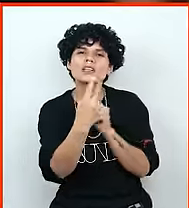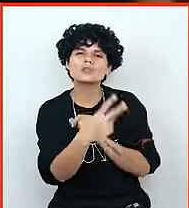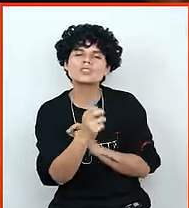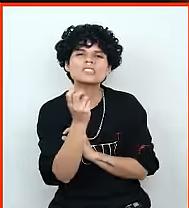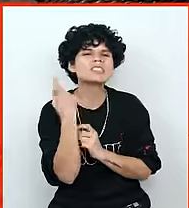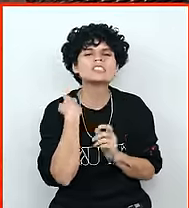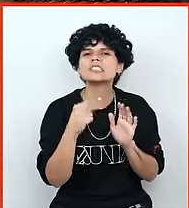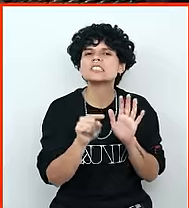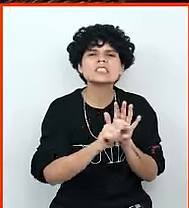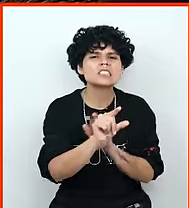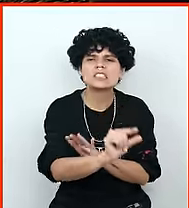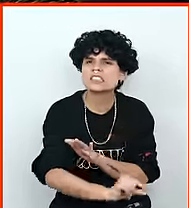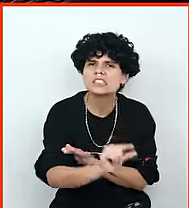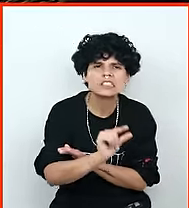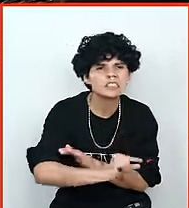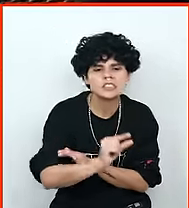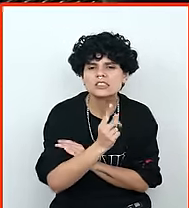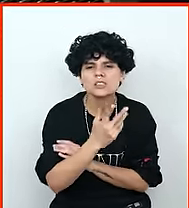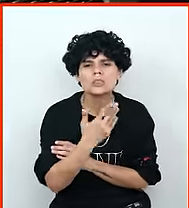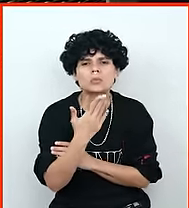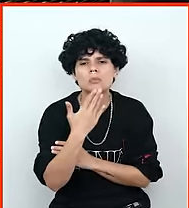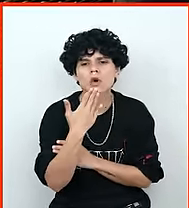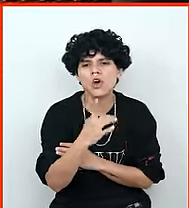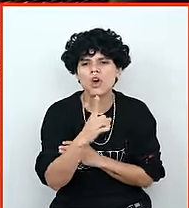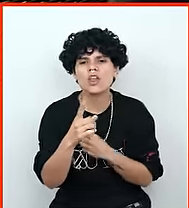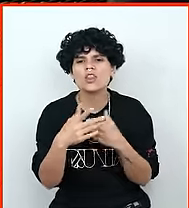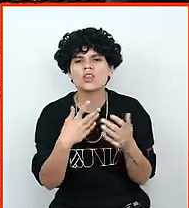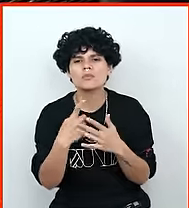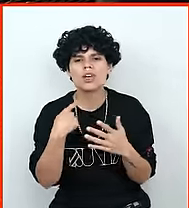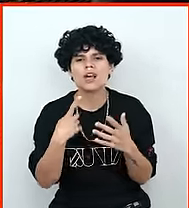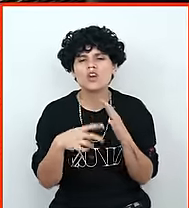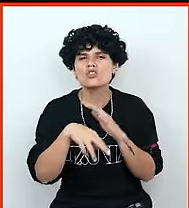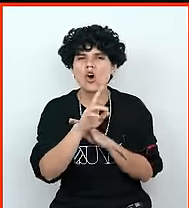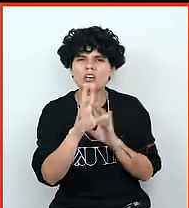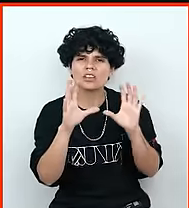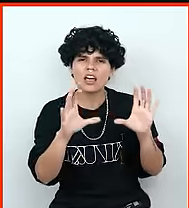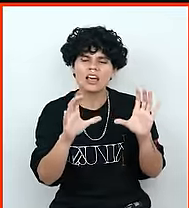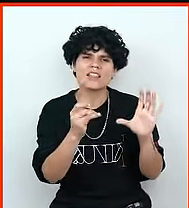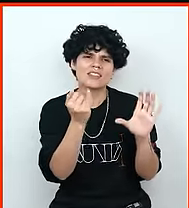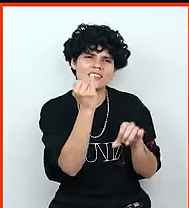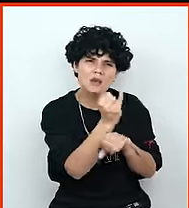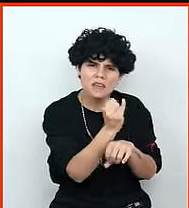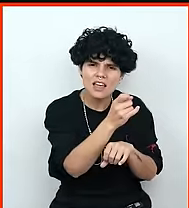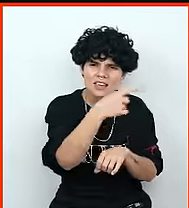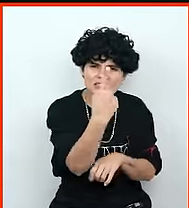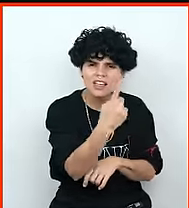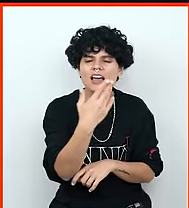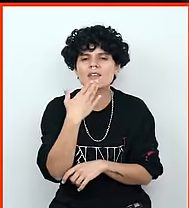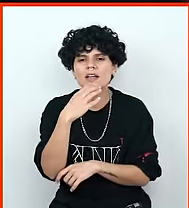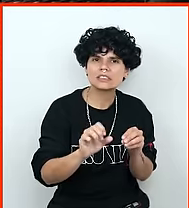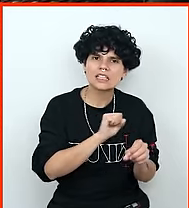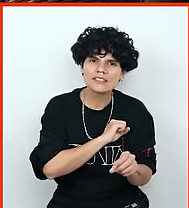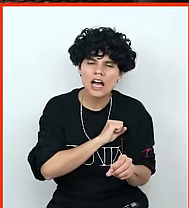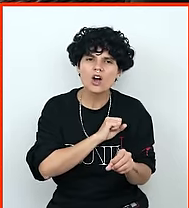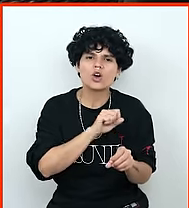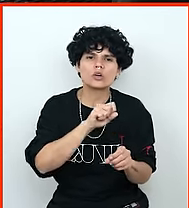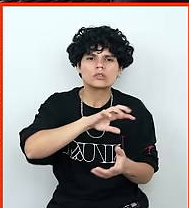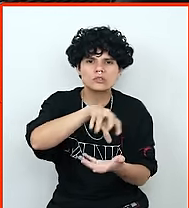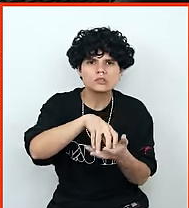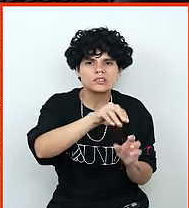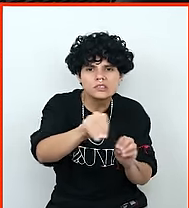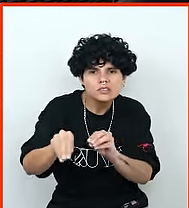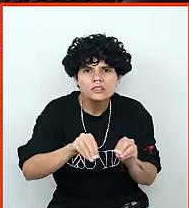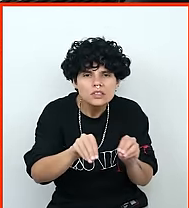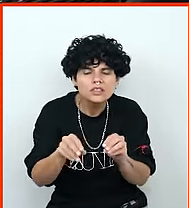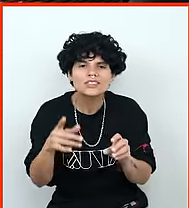tenido ella, ¿cachai? Y mi papá, pues, toda mi familia es de la Norte, de Independencia y también del campo, pues, ¿cachai? Llegaron del campo, Santiago. Entonces,